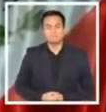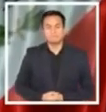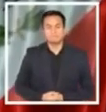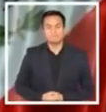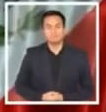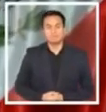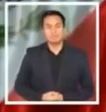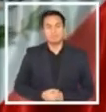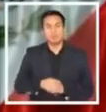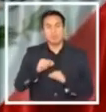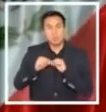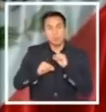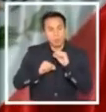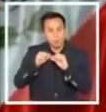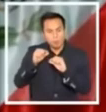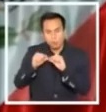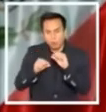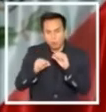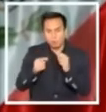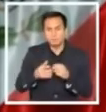en donde poco a poco